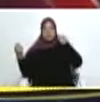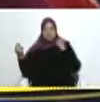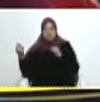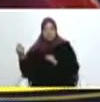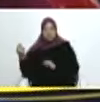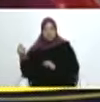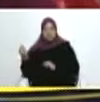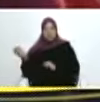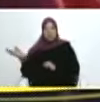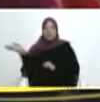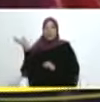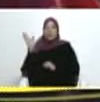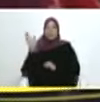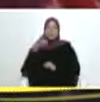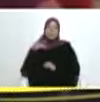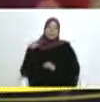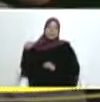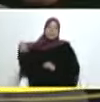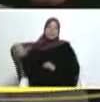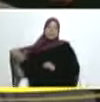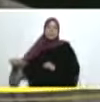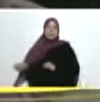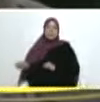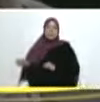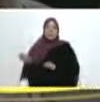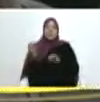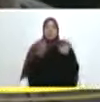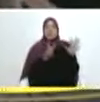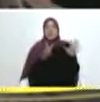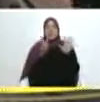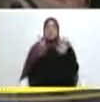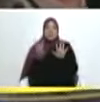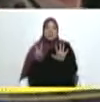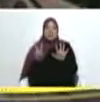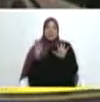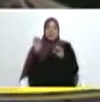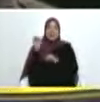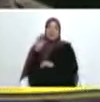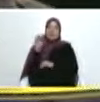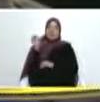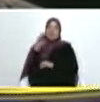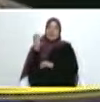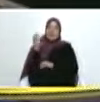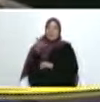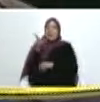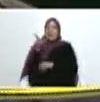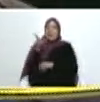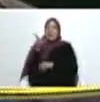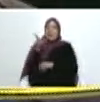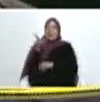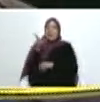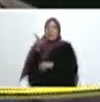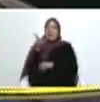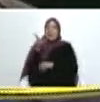en Caracas se realizaron 77 asambleas de consulta de...